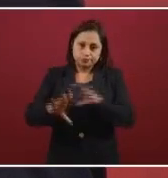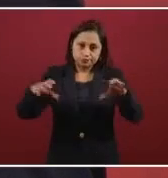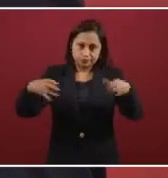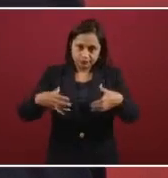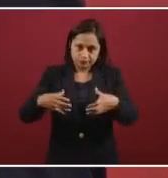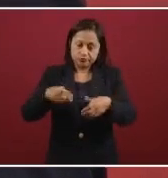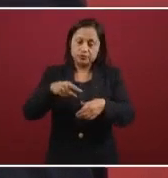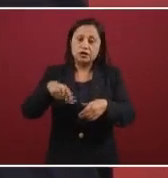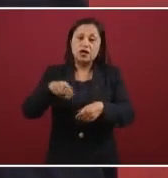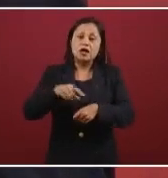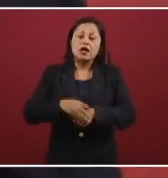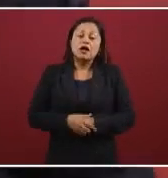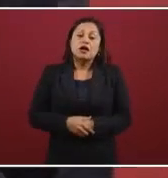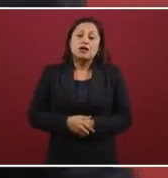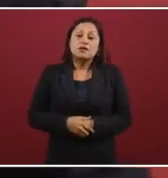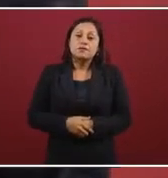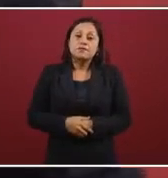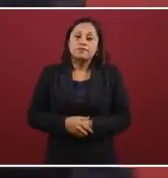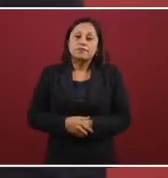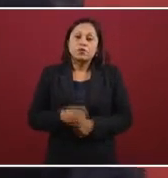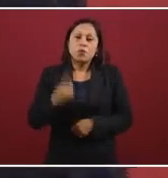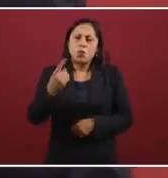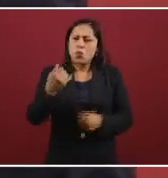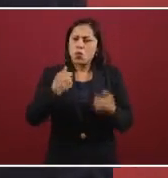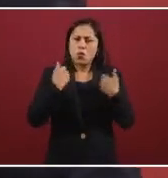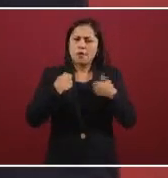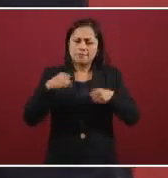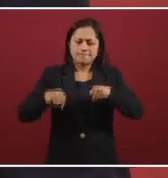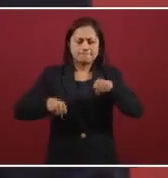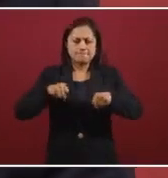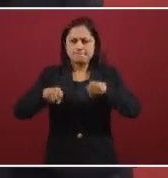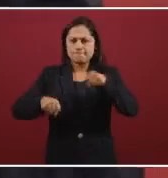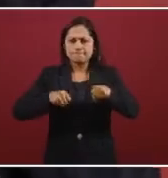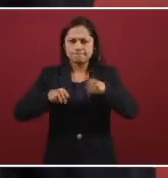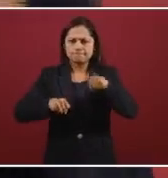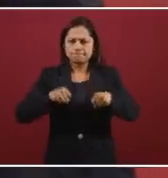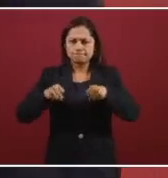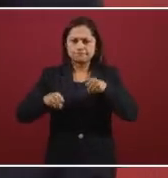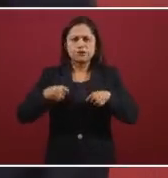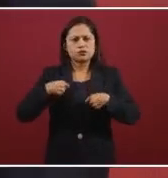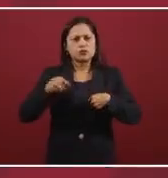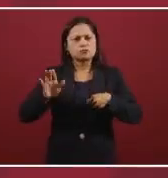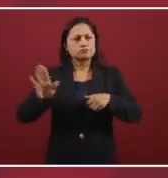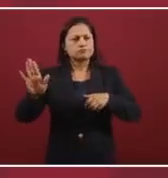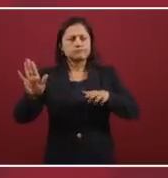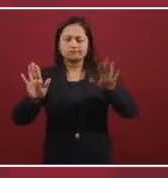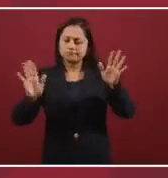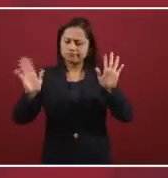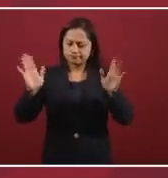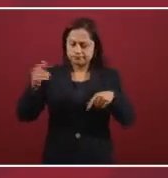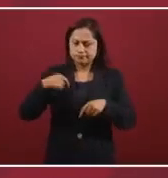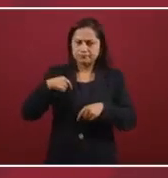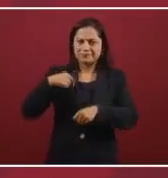y en una bicicleta, iba yo saludando, bajé el